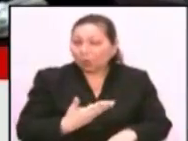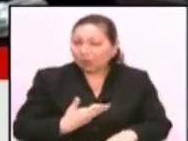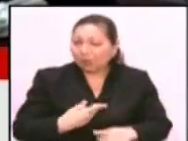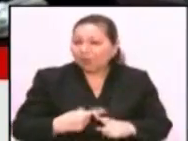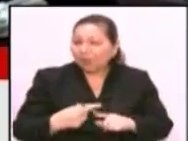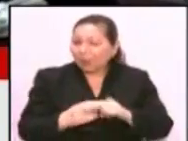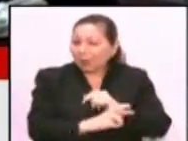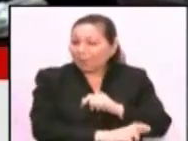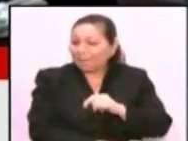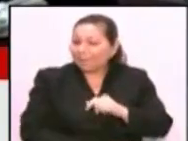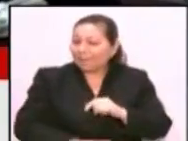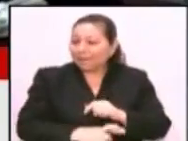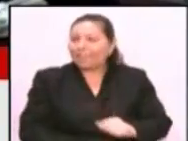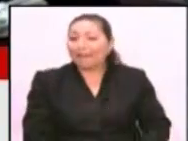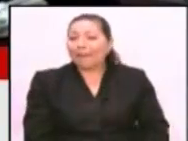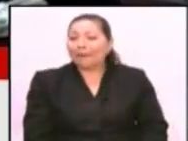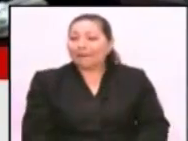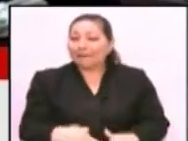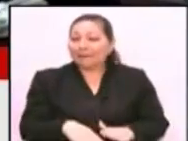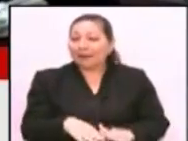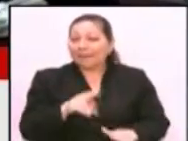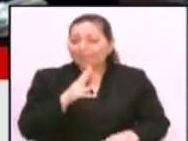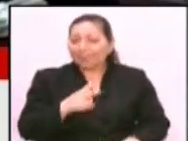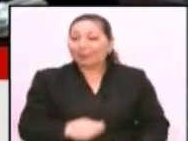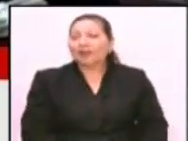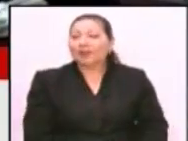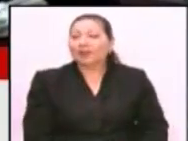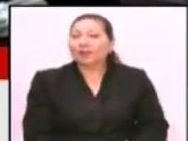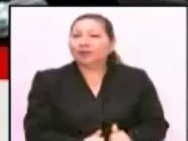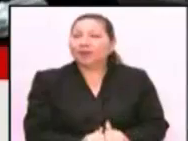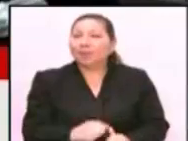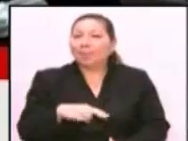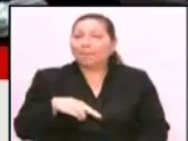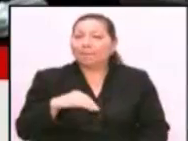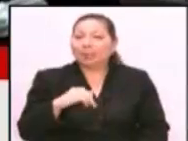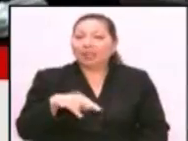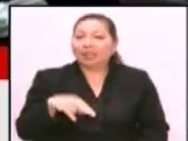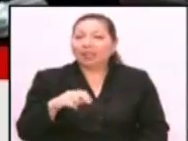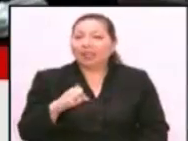varios países, incluyendo ahora Perú, trabajamos con el MINEDU,